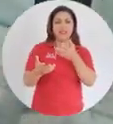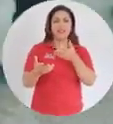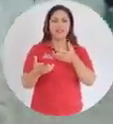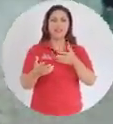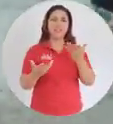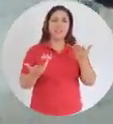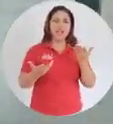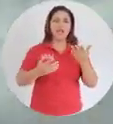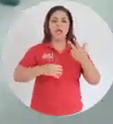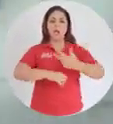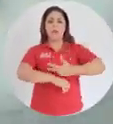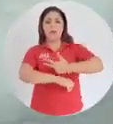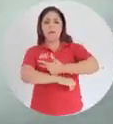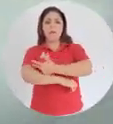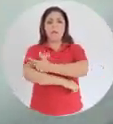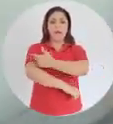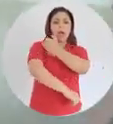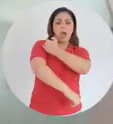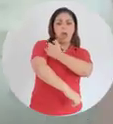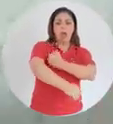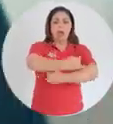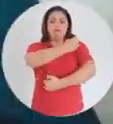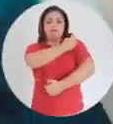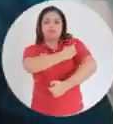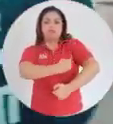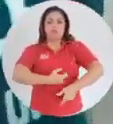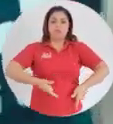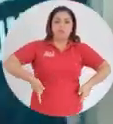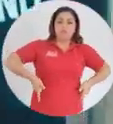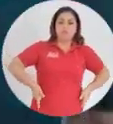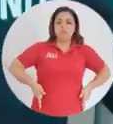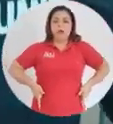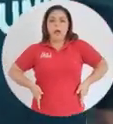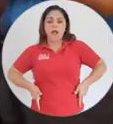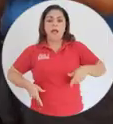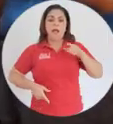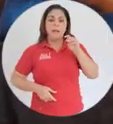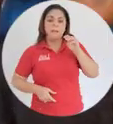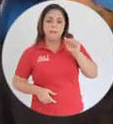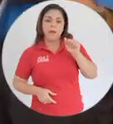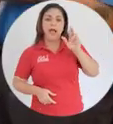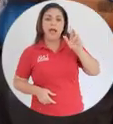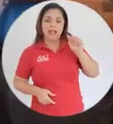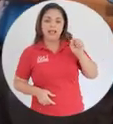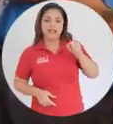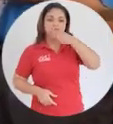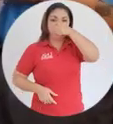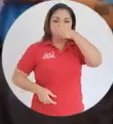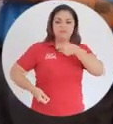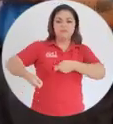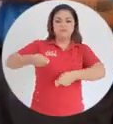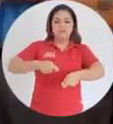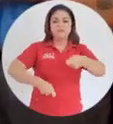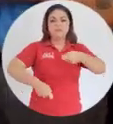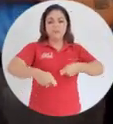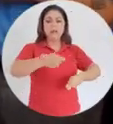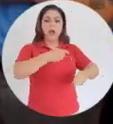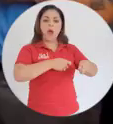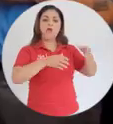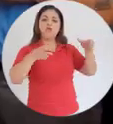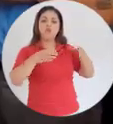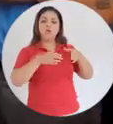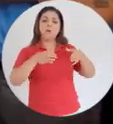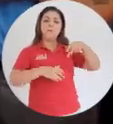que conocemos desde las pandillas y maras. Pero posteriormente, pues también vemos, hay